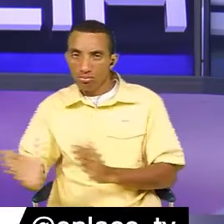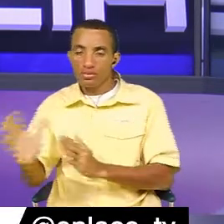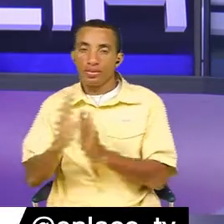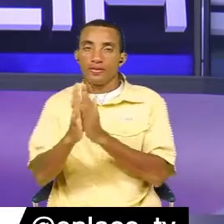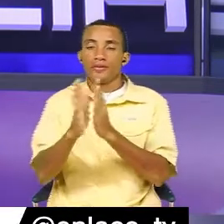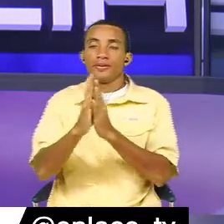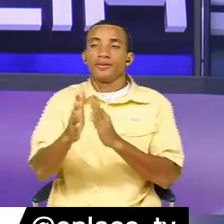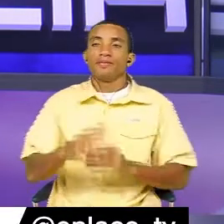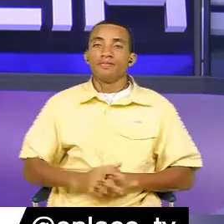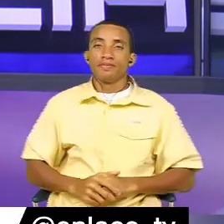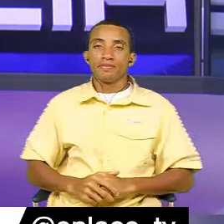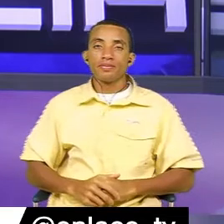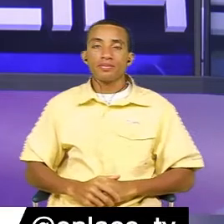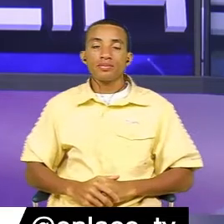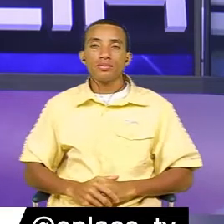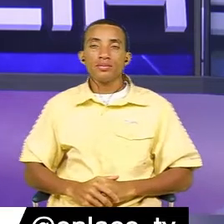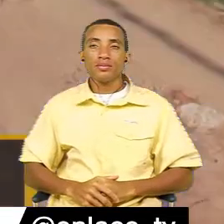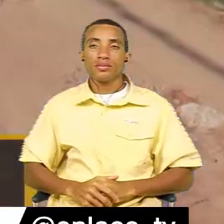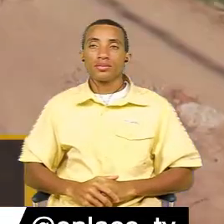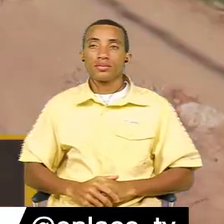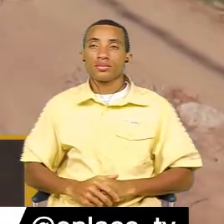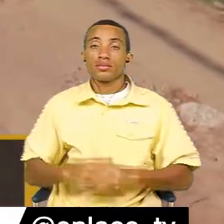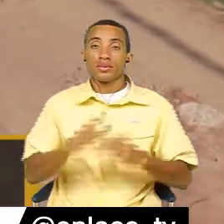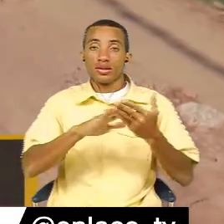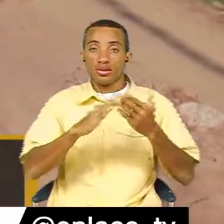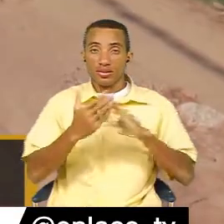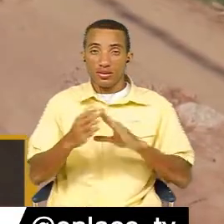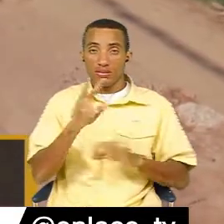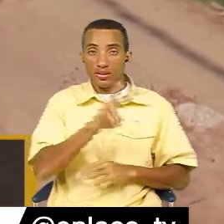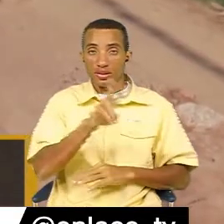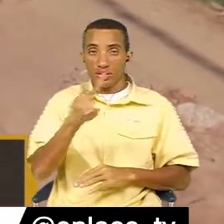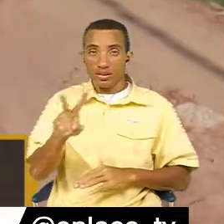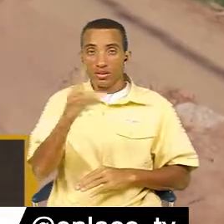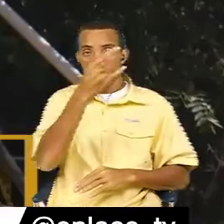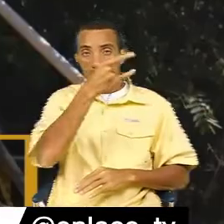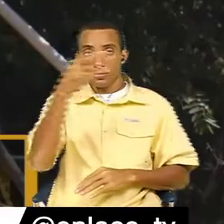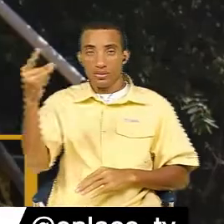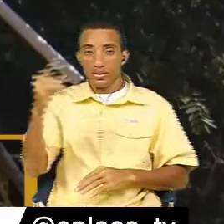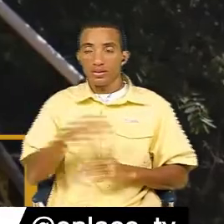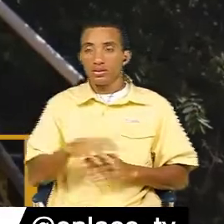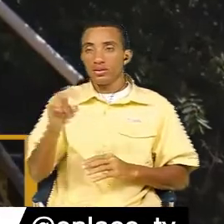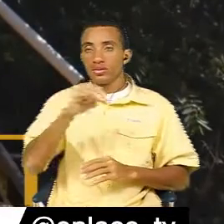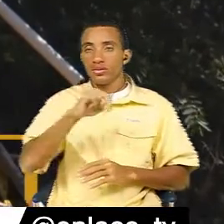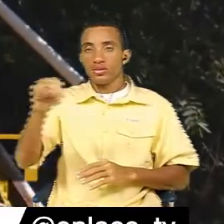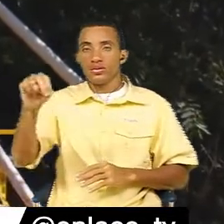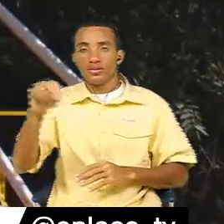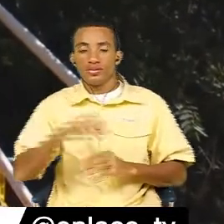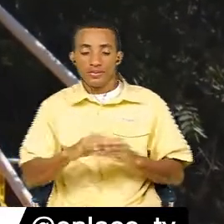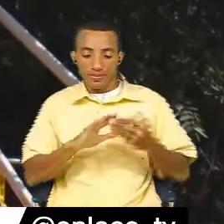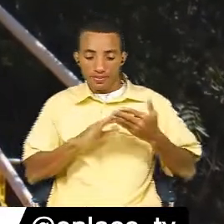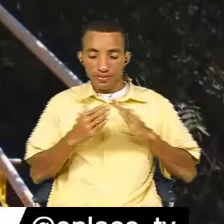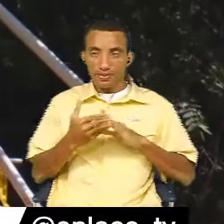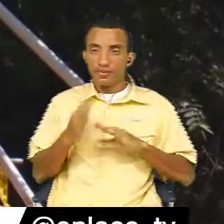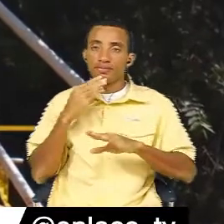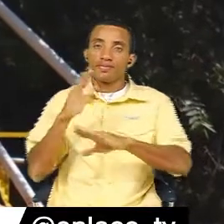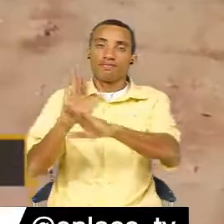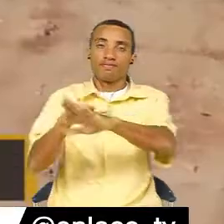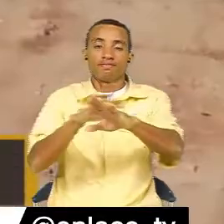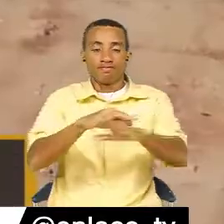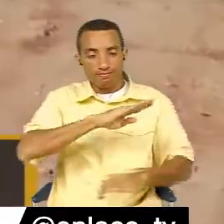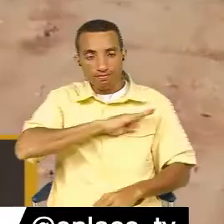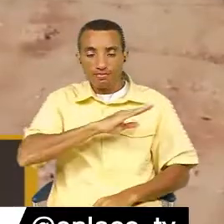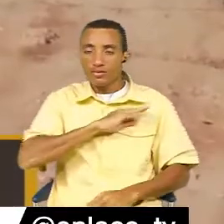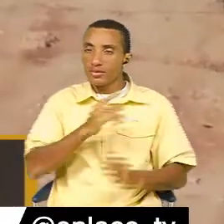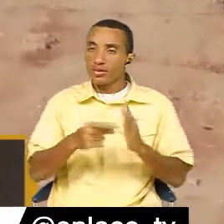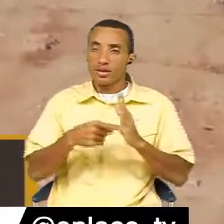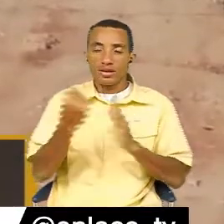información. La comunidad del barrio 22 de marzo al norte de la ciudad, representada por su Junta de Acción Comunal, reclama del municipio la intervención